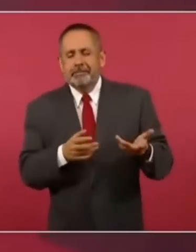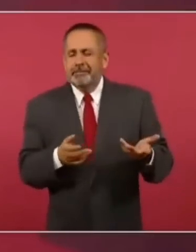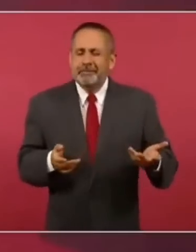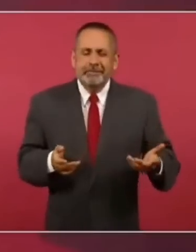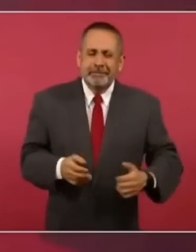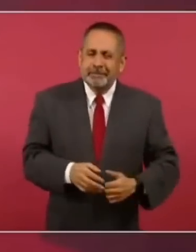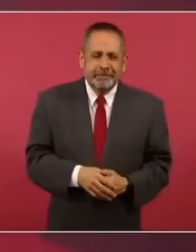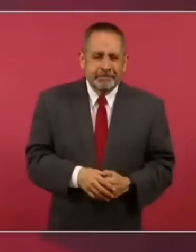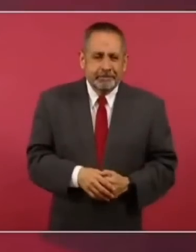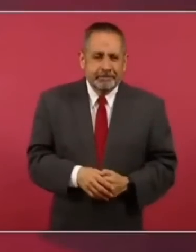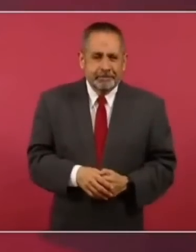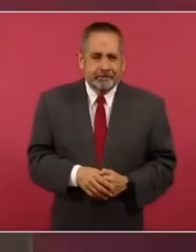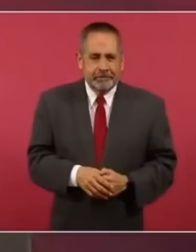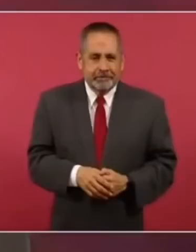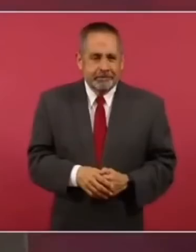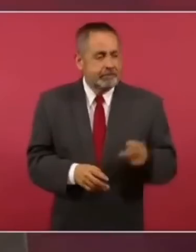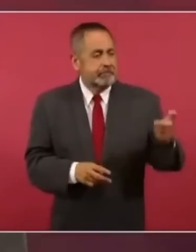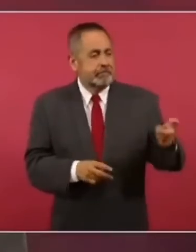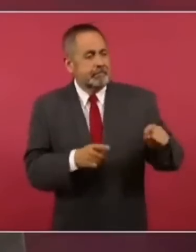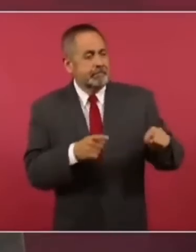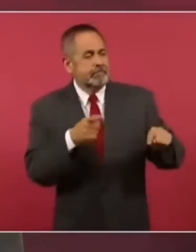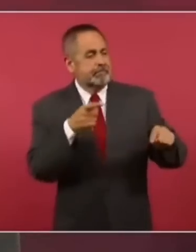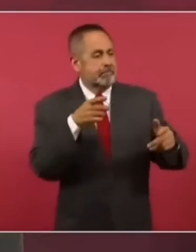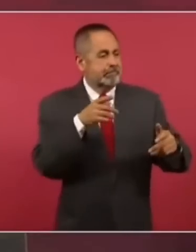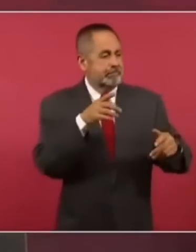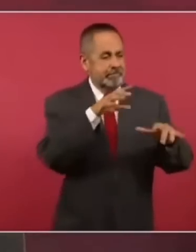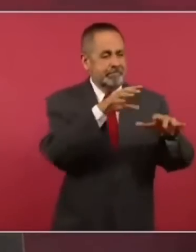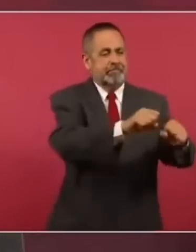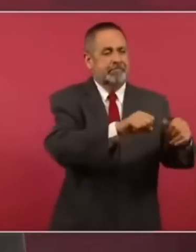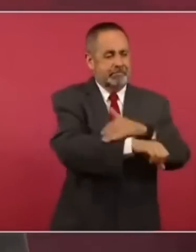pidiendo que se encarcelara a los Moreira